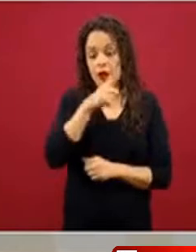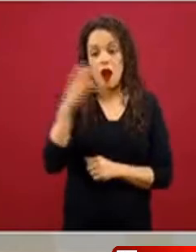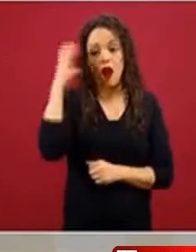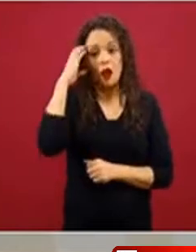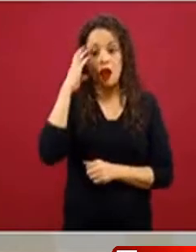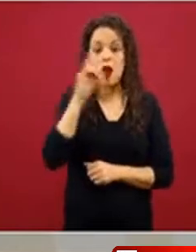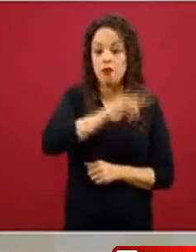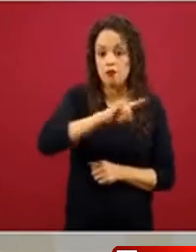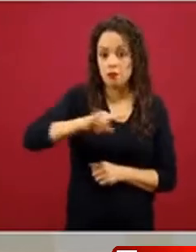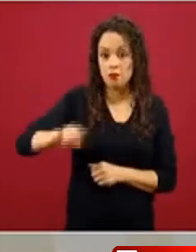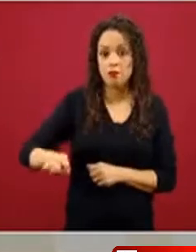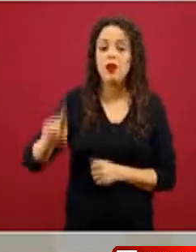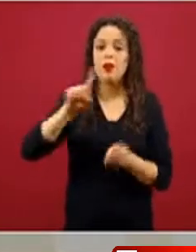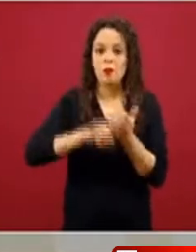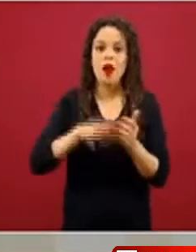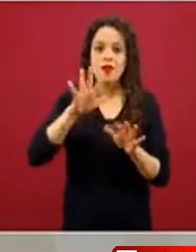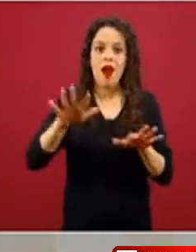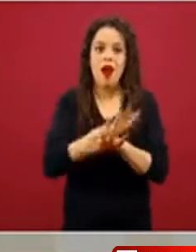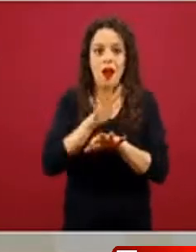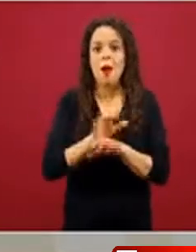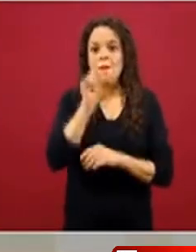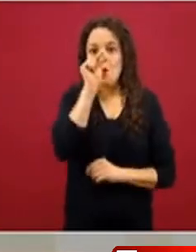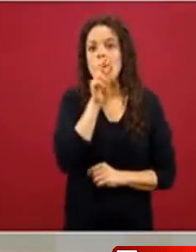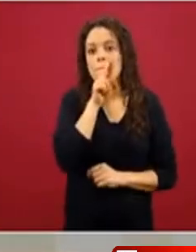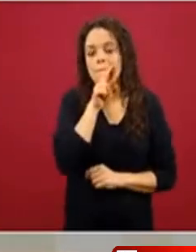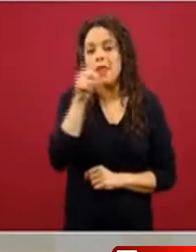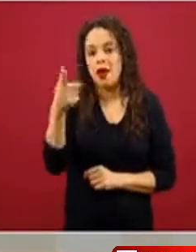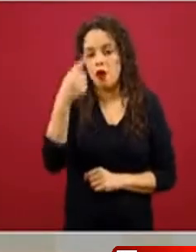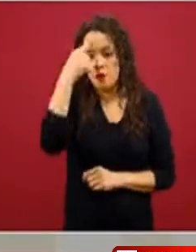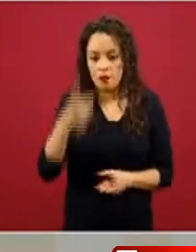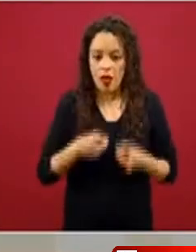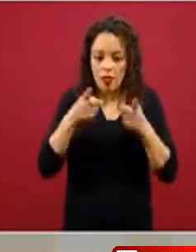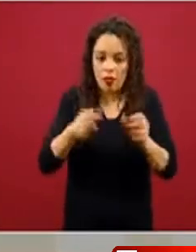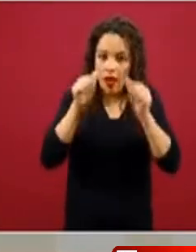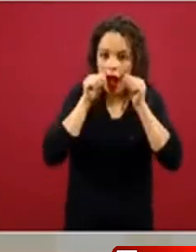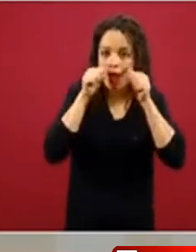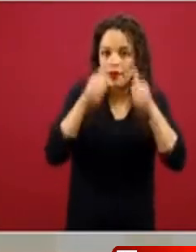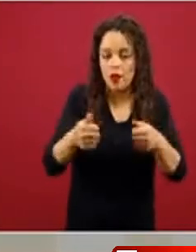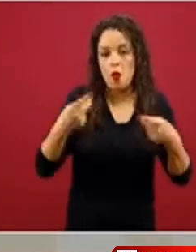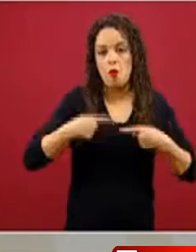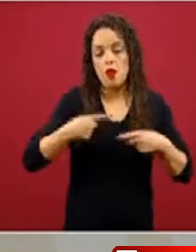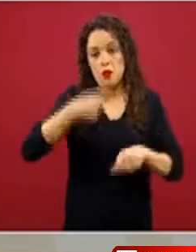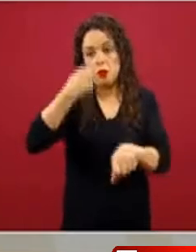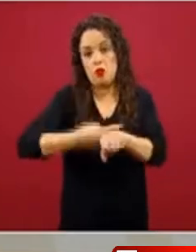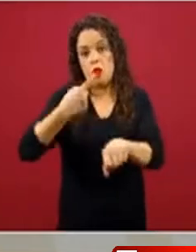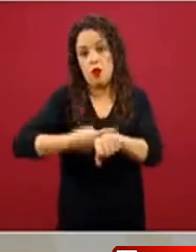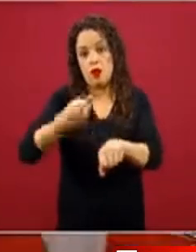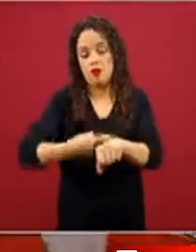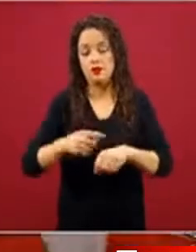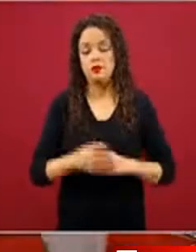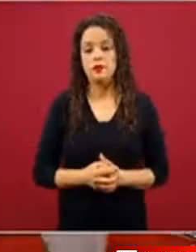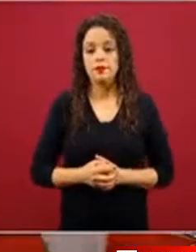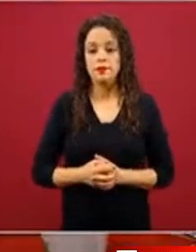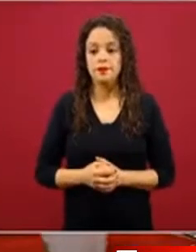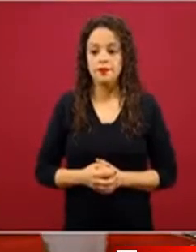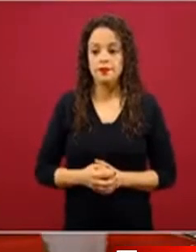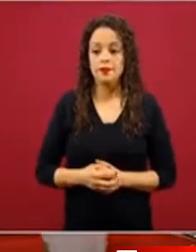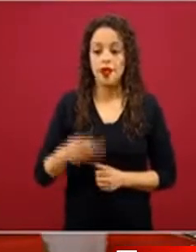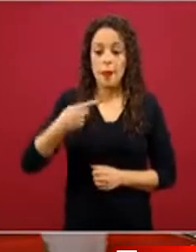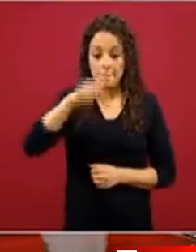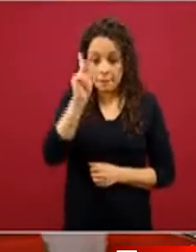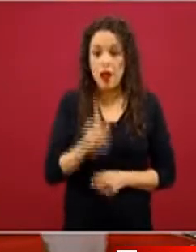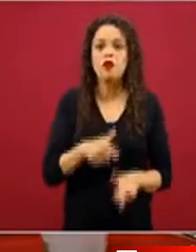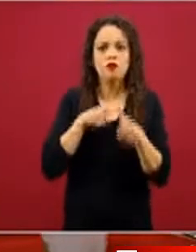donde tiene mejores condiciones para la atención de las personas. Y a pesar de que